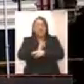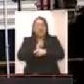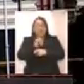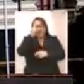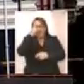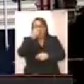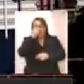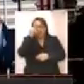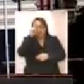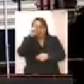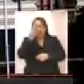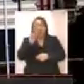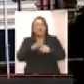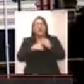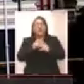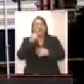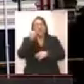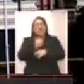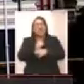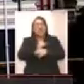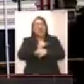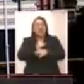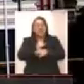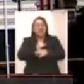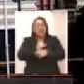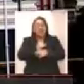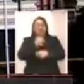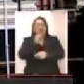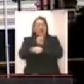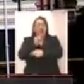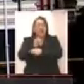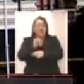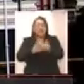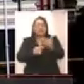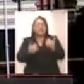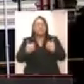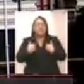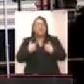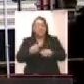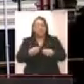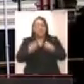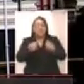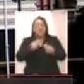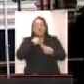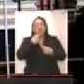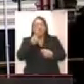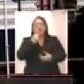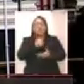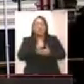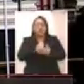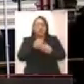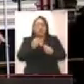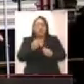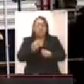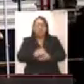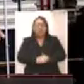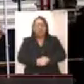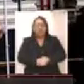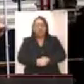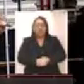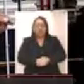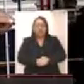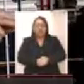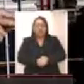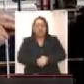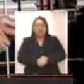Perú, a las iglesias evangélicas del Perú, que tienen que emitir una voz de protesta porque el atentado